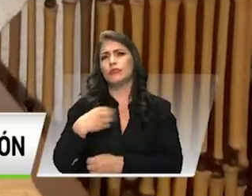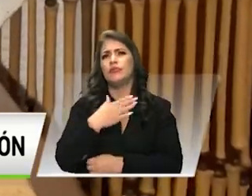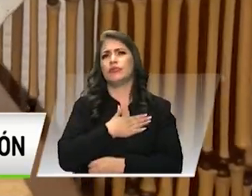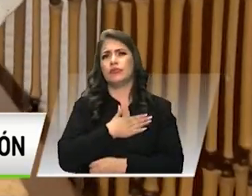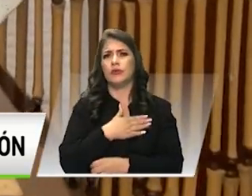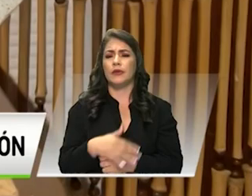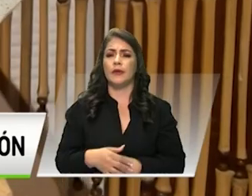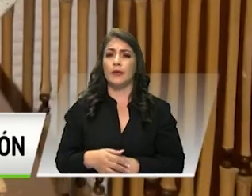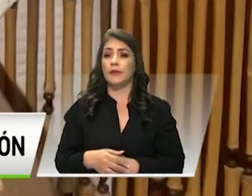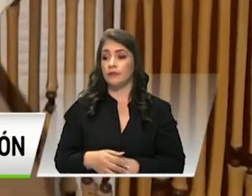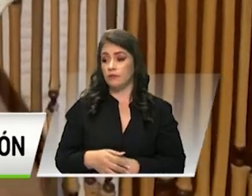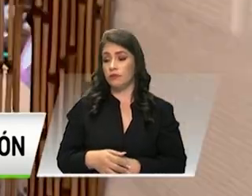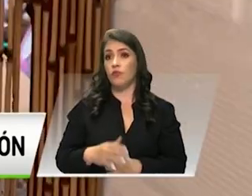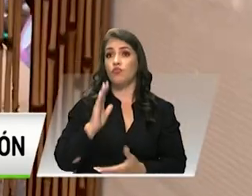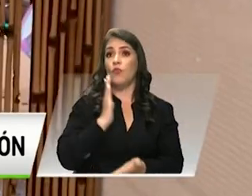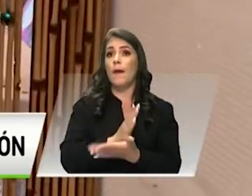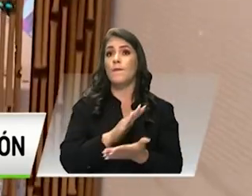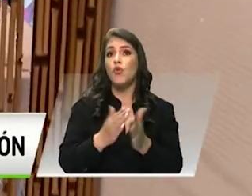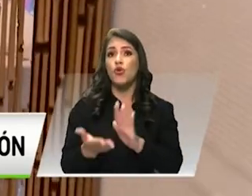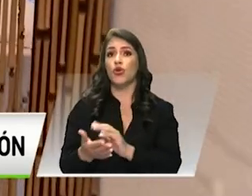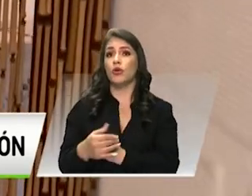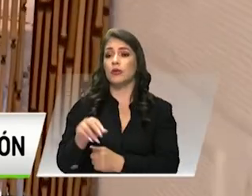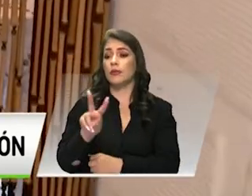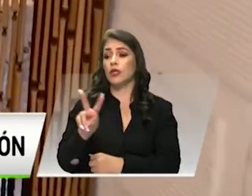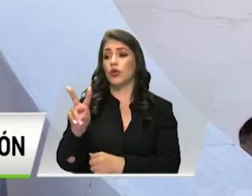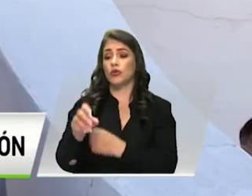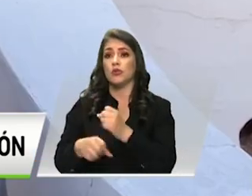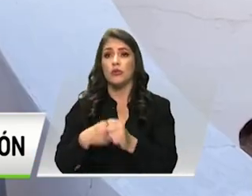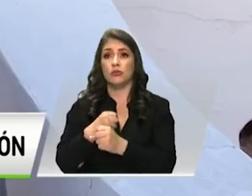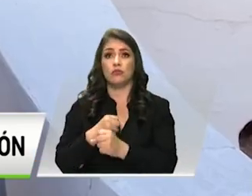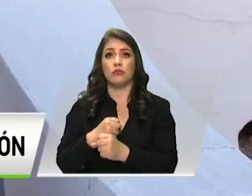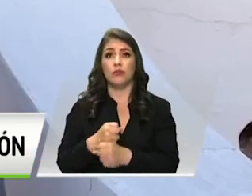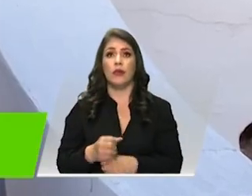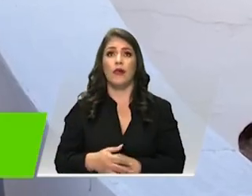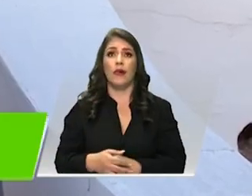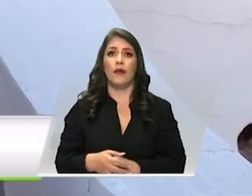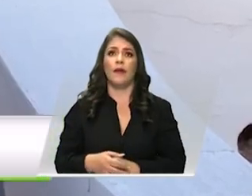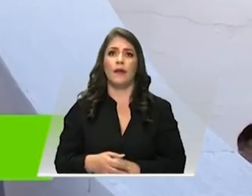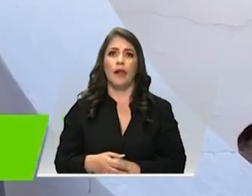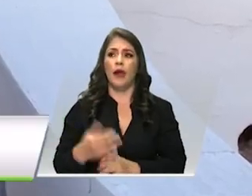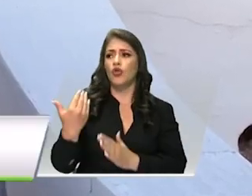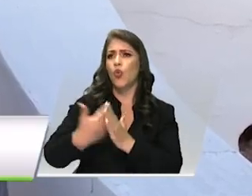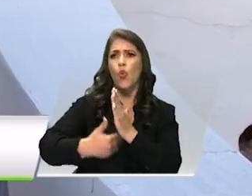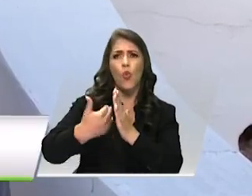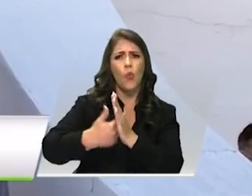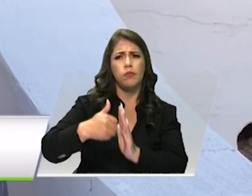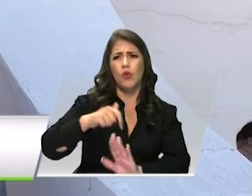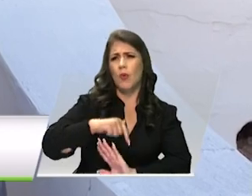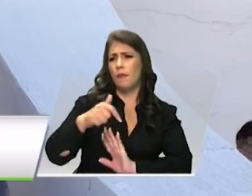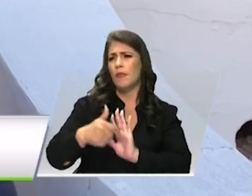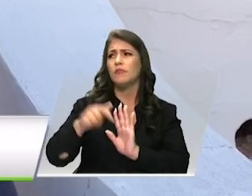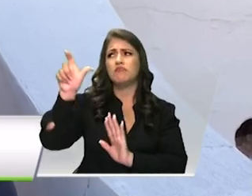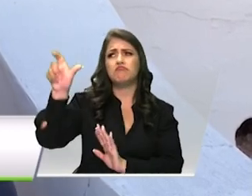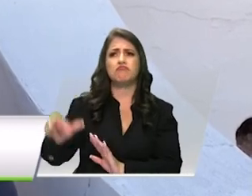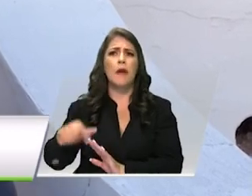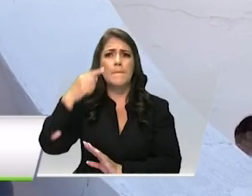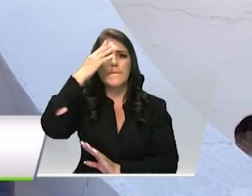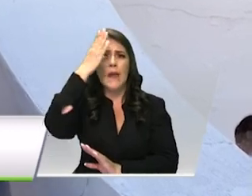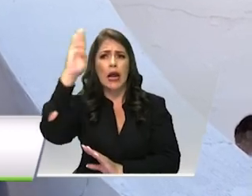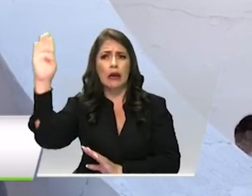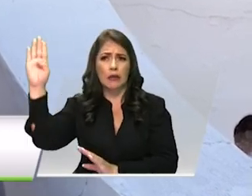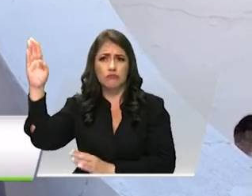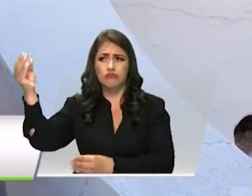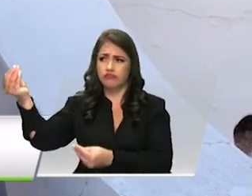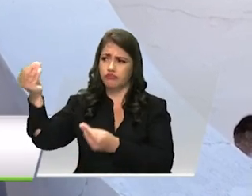del seminarista que murió cuando apenas tenía 22 años. Me llegó la documentación de alguien de Barranquilla, que tiene raíces